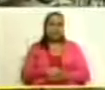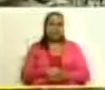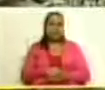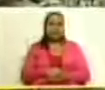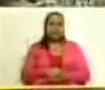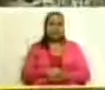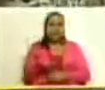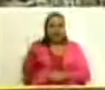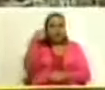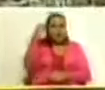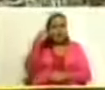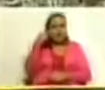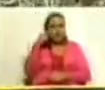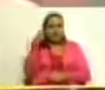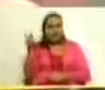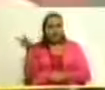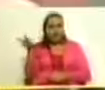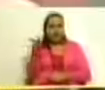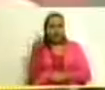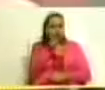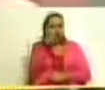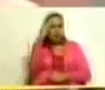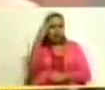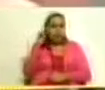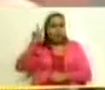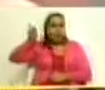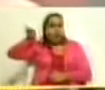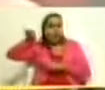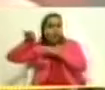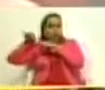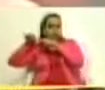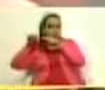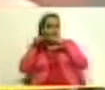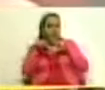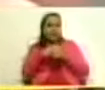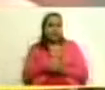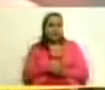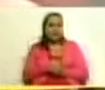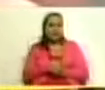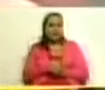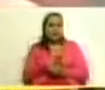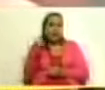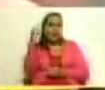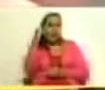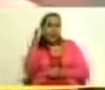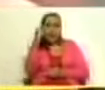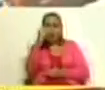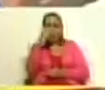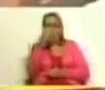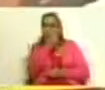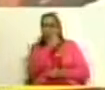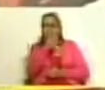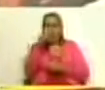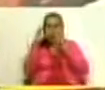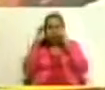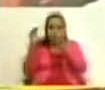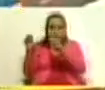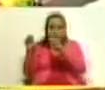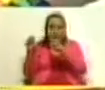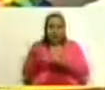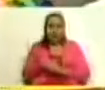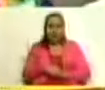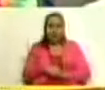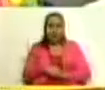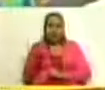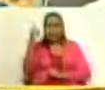Él cree que no lo vi, lo vi por aquí, mira. El cuarto ojo. Está en Instagram. Uno, dos,